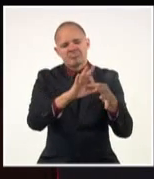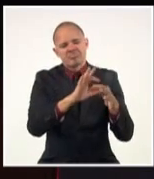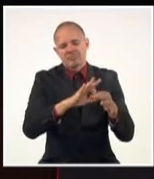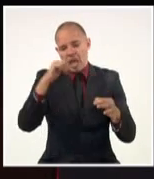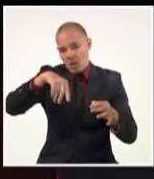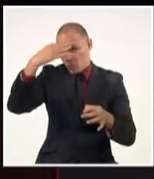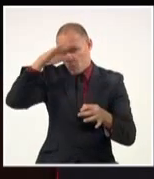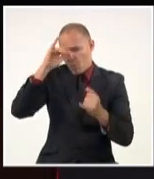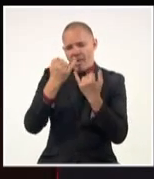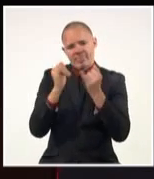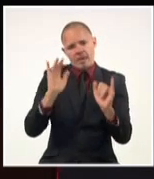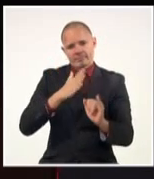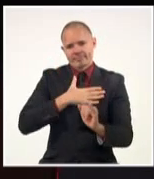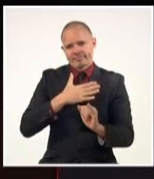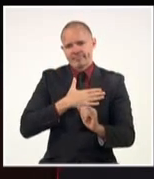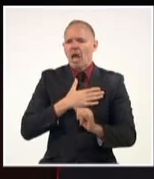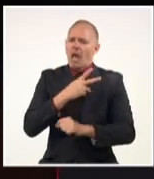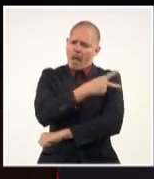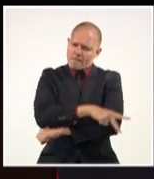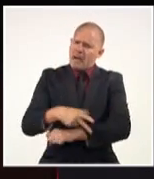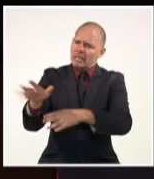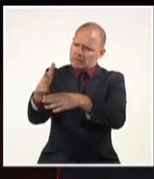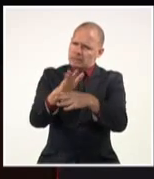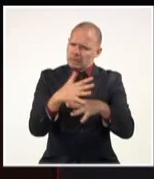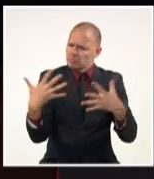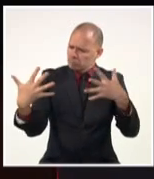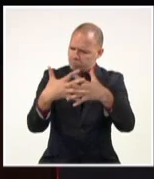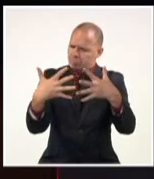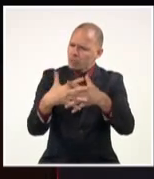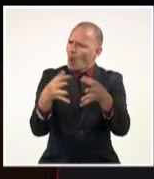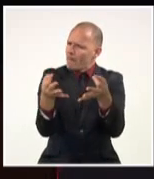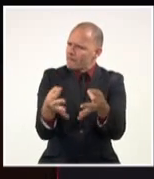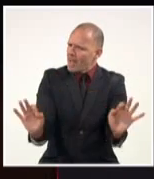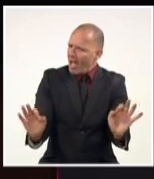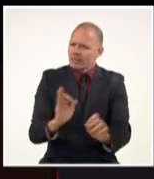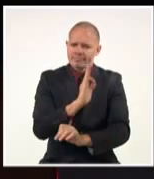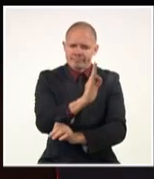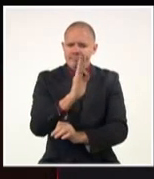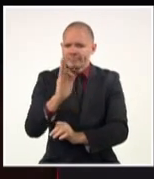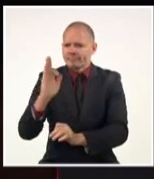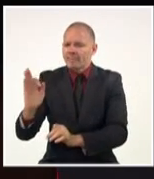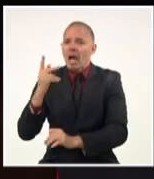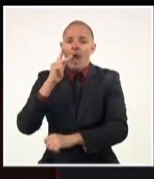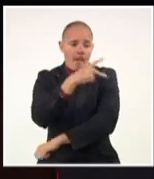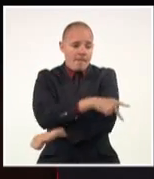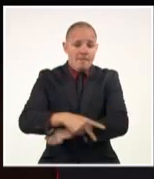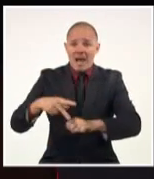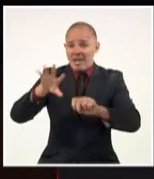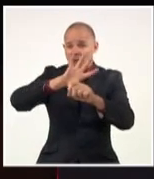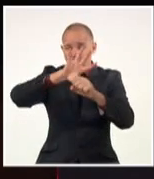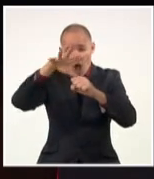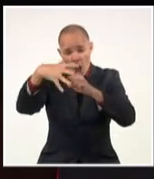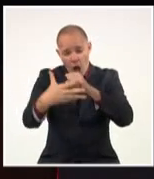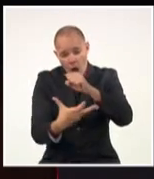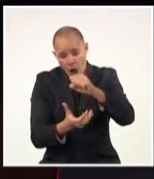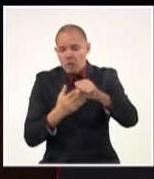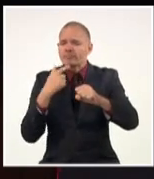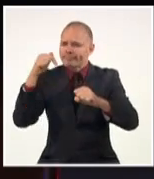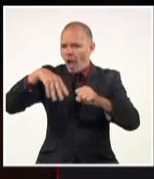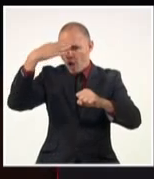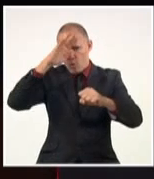de amistad fraternal, en estrecha colaboración con la mayoría de los países del mundo, de acuerdo con los principios